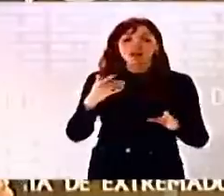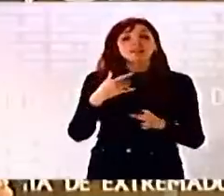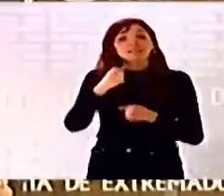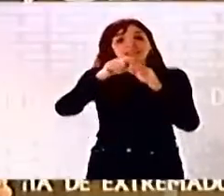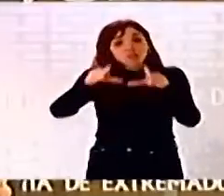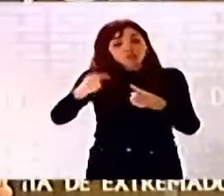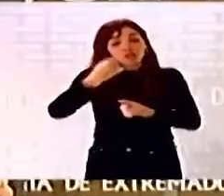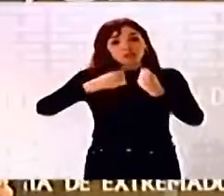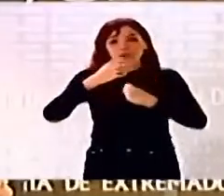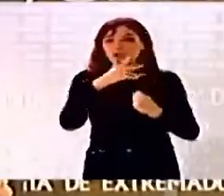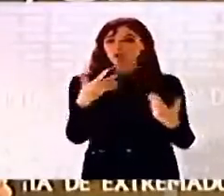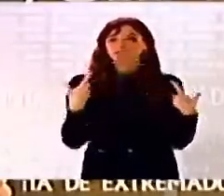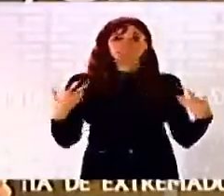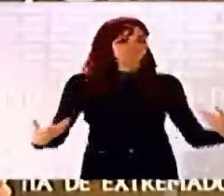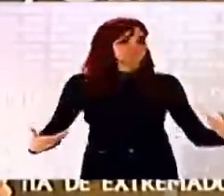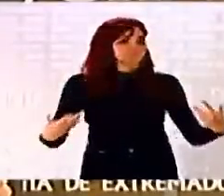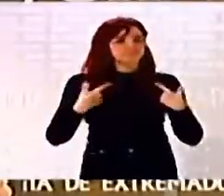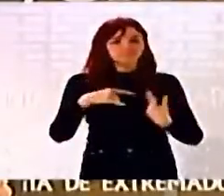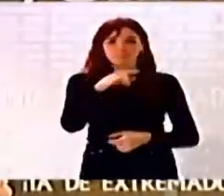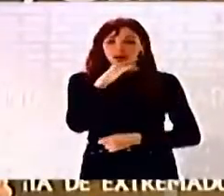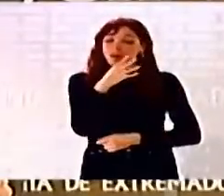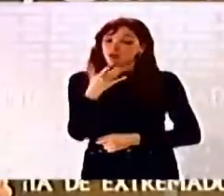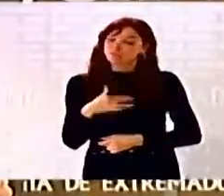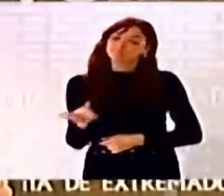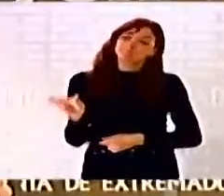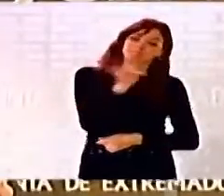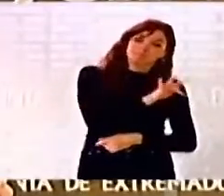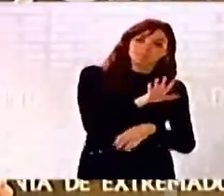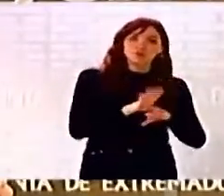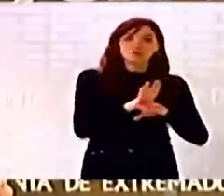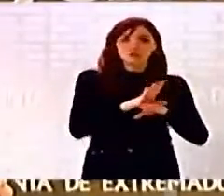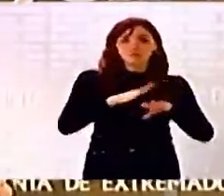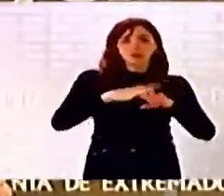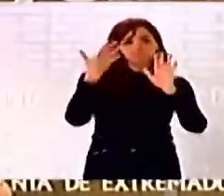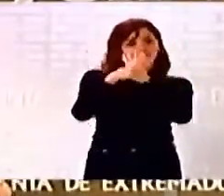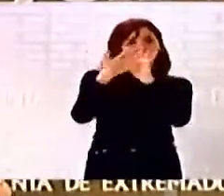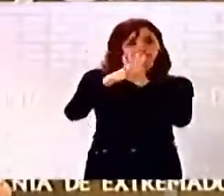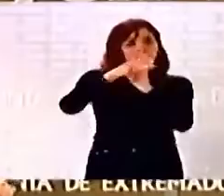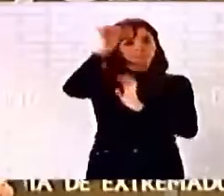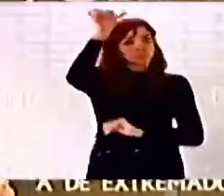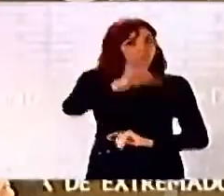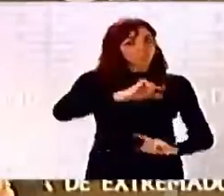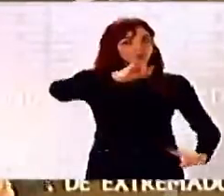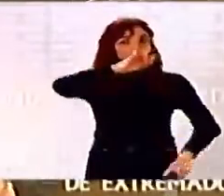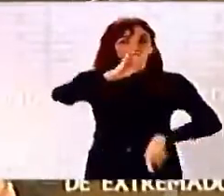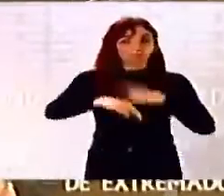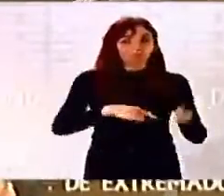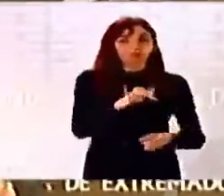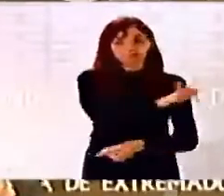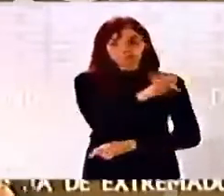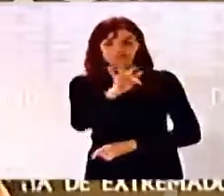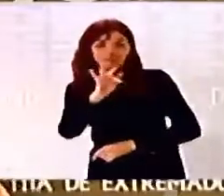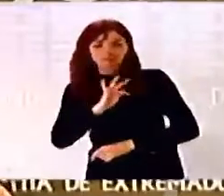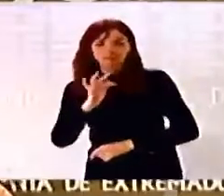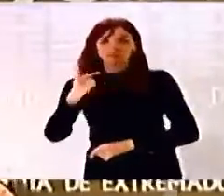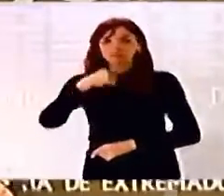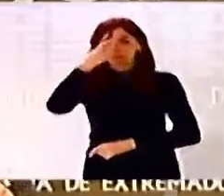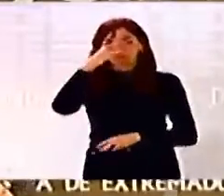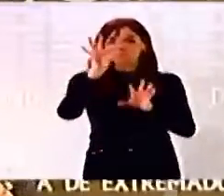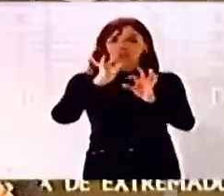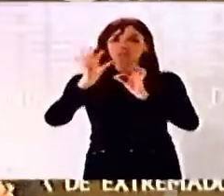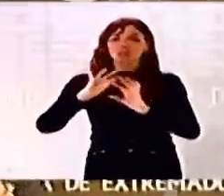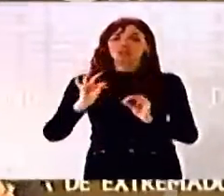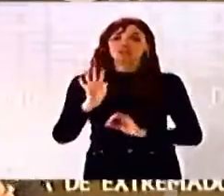lo están pasando muy mal, y que le paso la palabra para relatarlo y posteriormente daré yo cuenta de las decisiones que se han